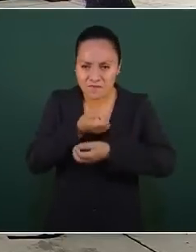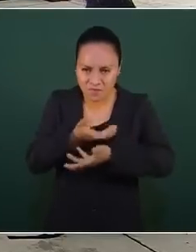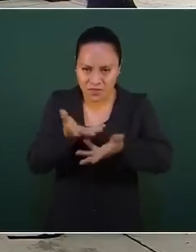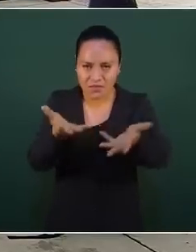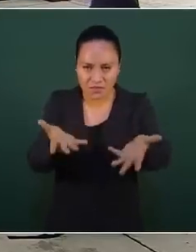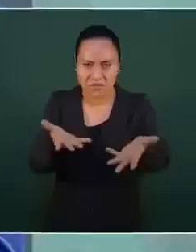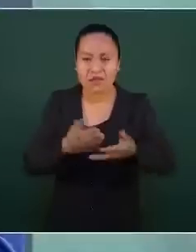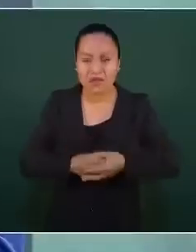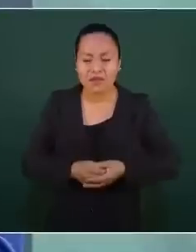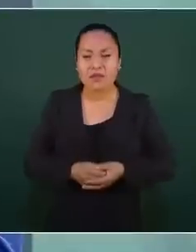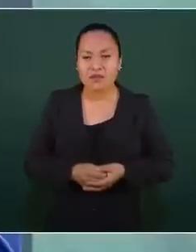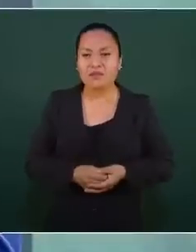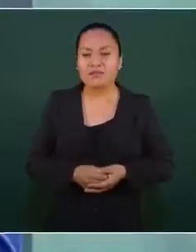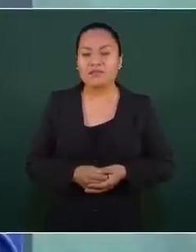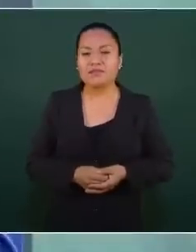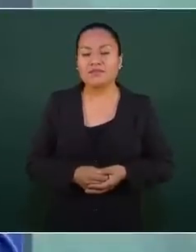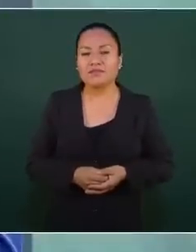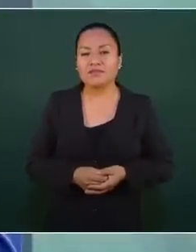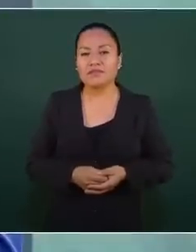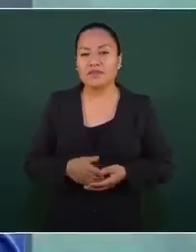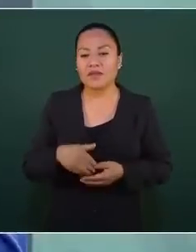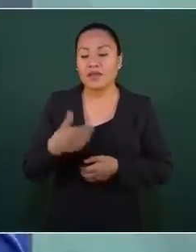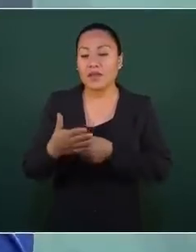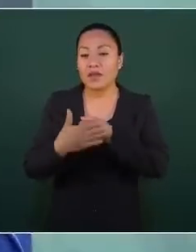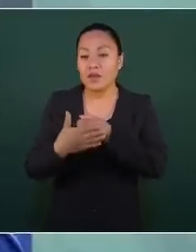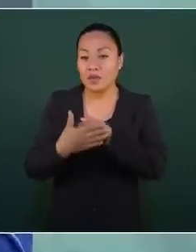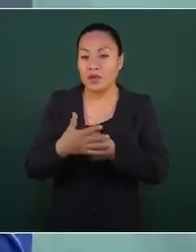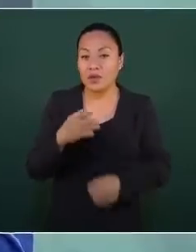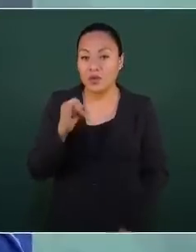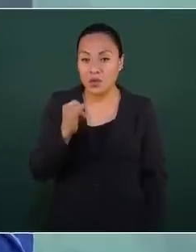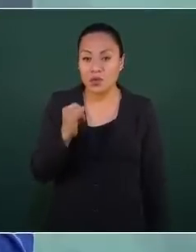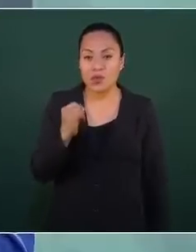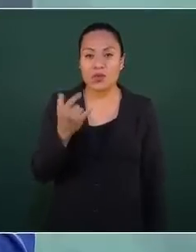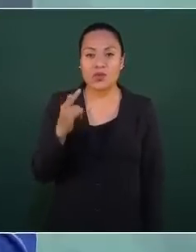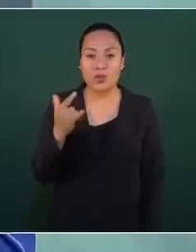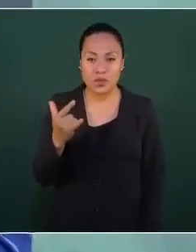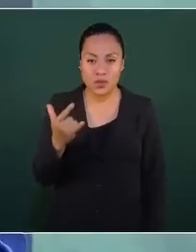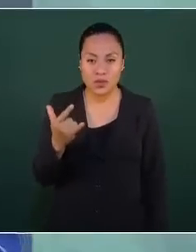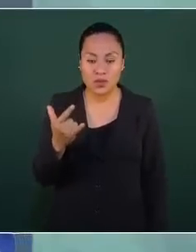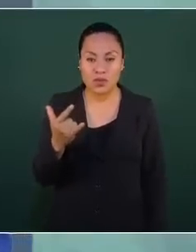les comento que para junio, julio,